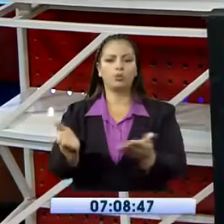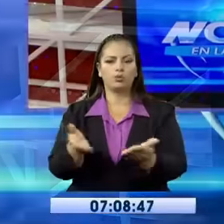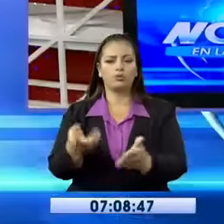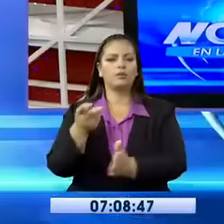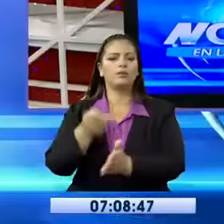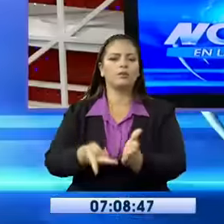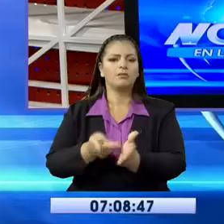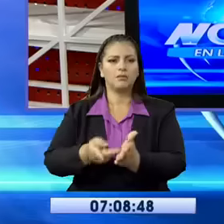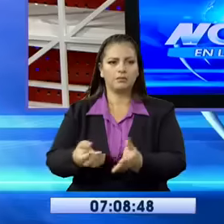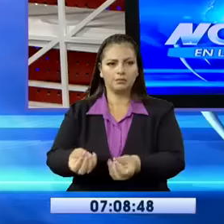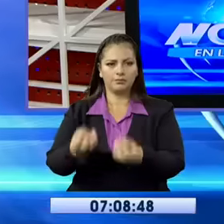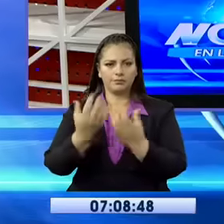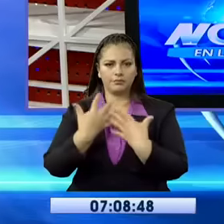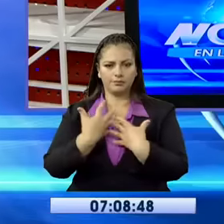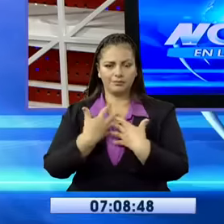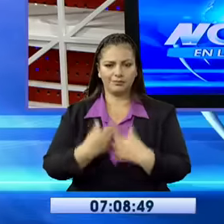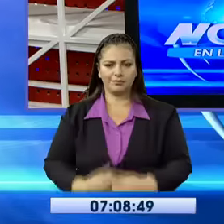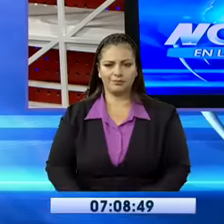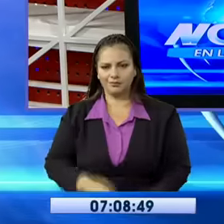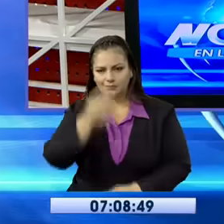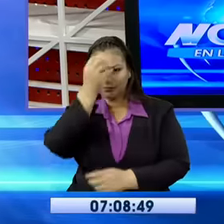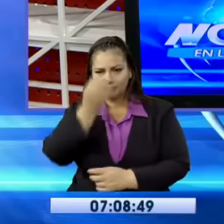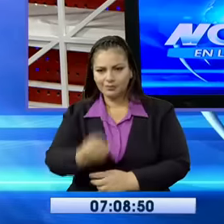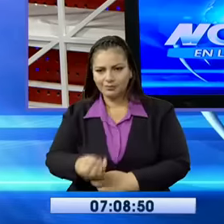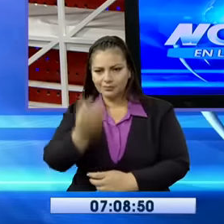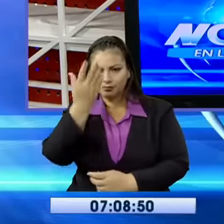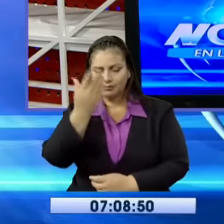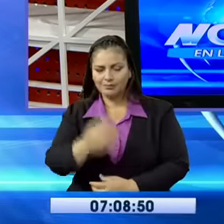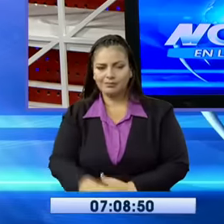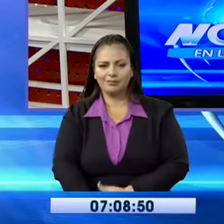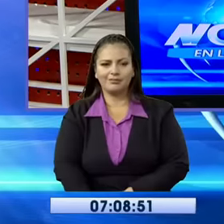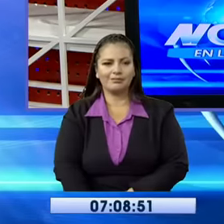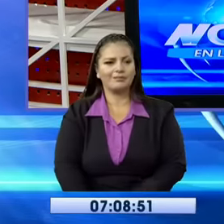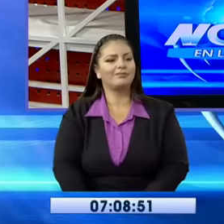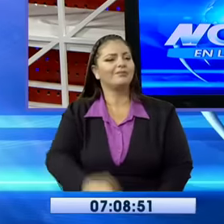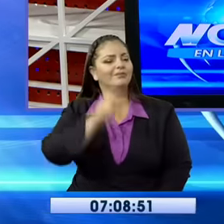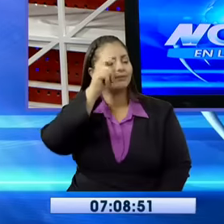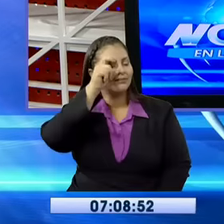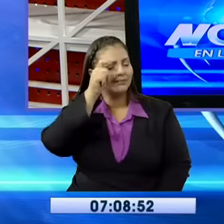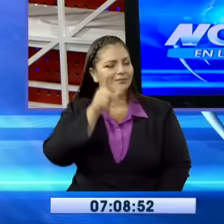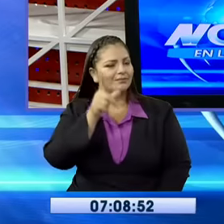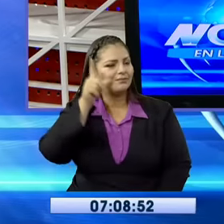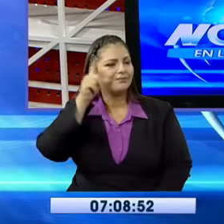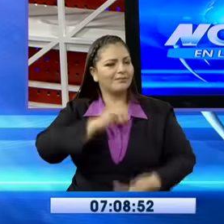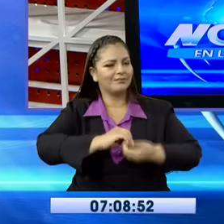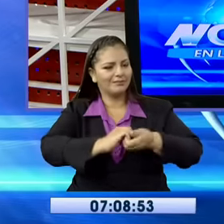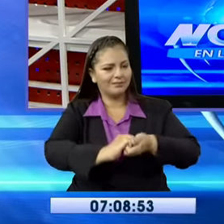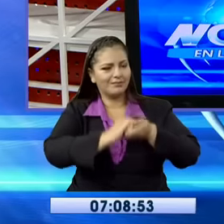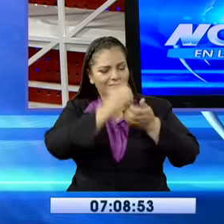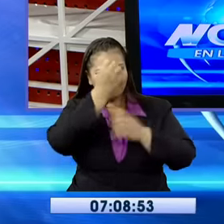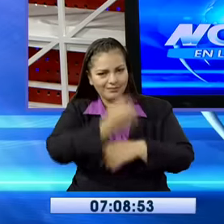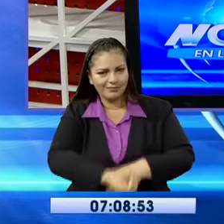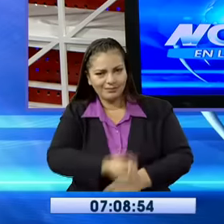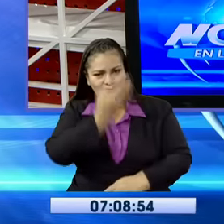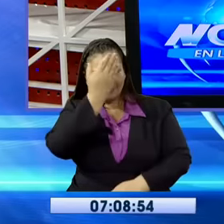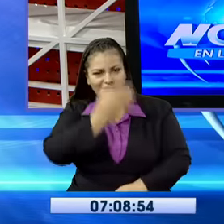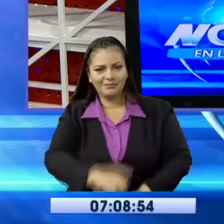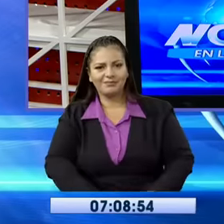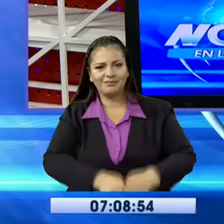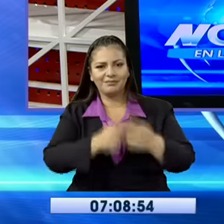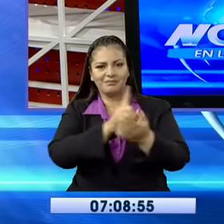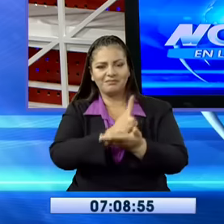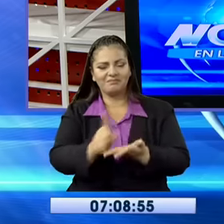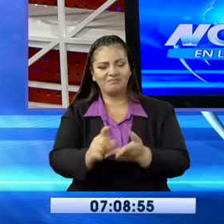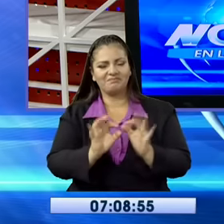a esta hora de la mañana Jorge Buenos días Muy buenos días Hugo Luisa y amigos televidentes excelente inicio de